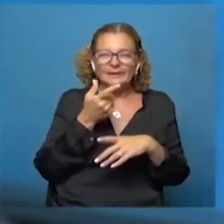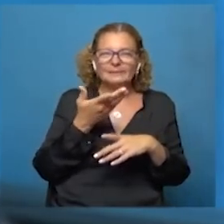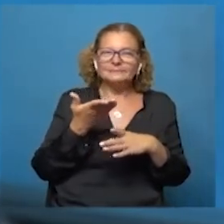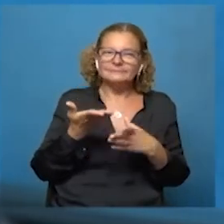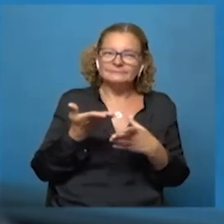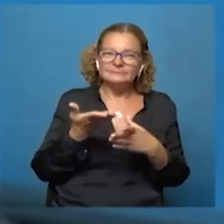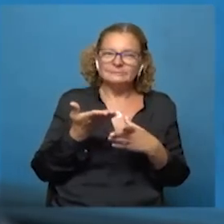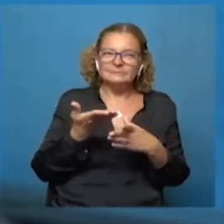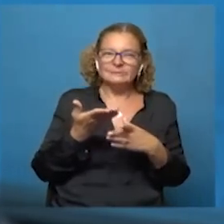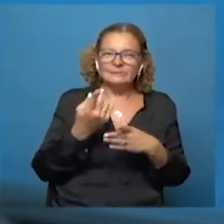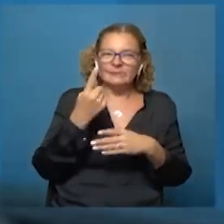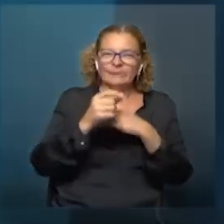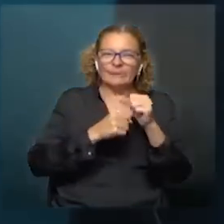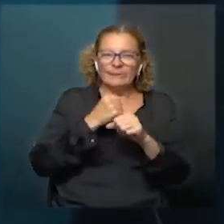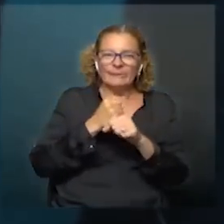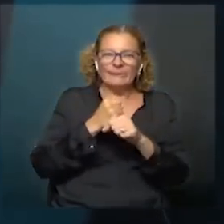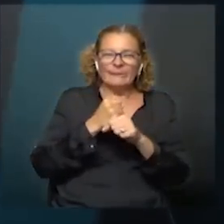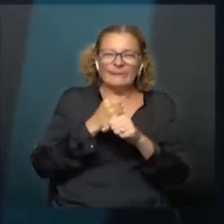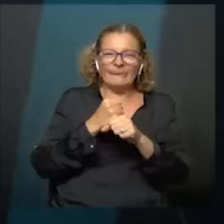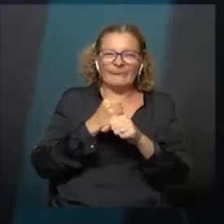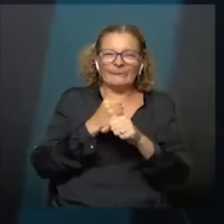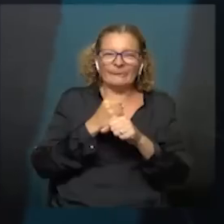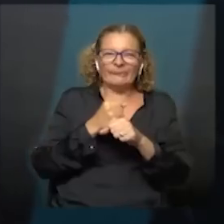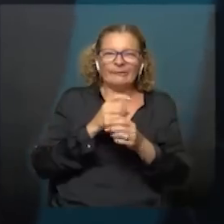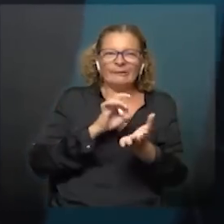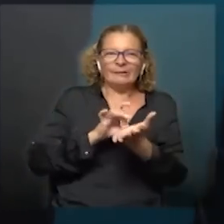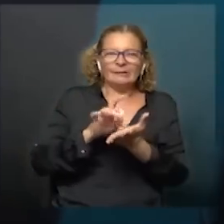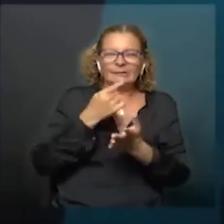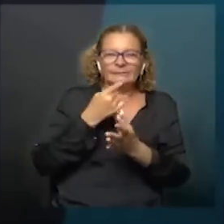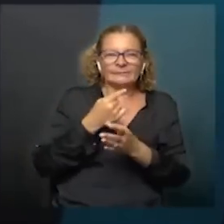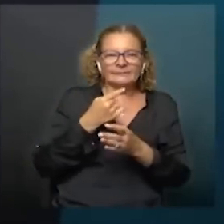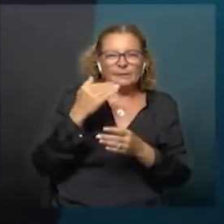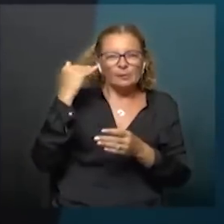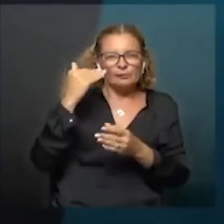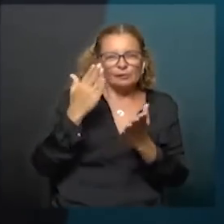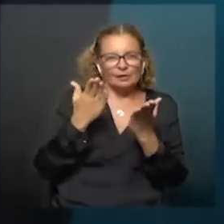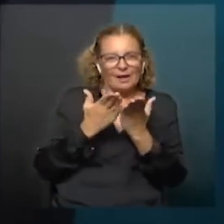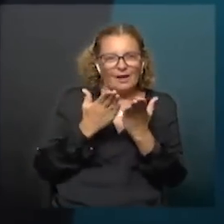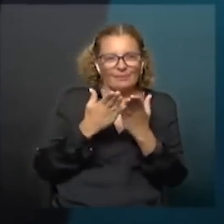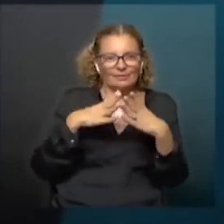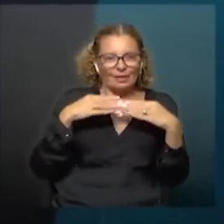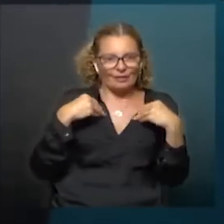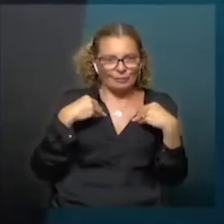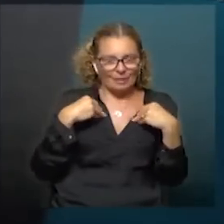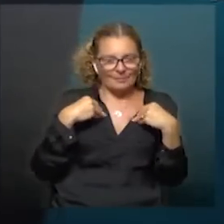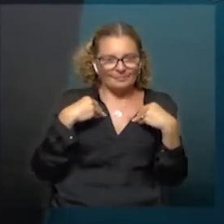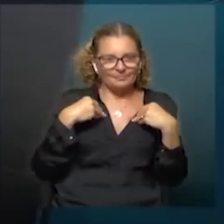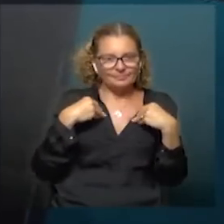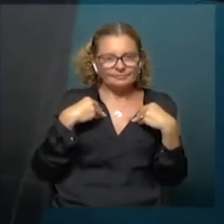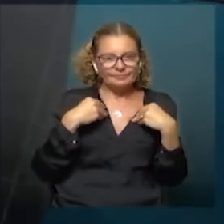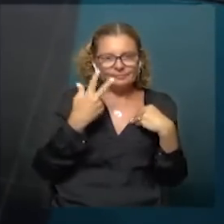es un año repetido los años que esté de servicio Como nos decían un docente en la escuela son